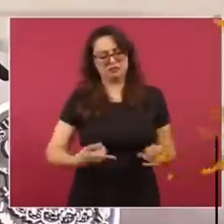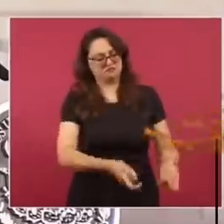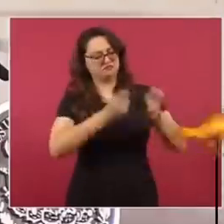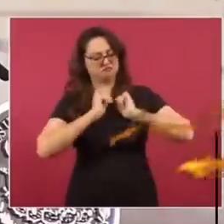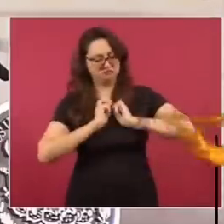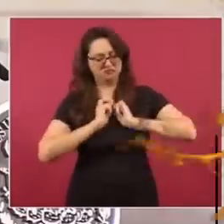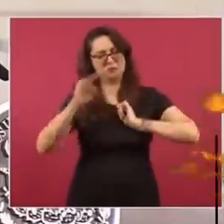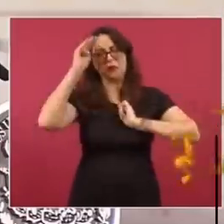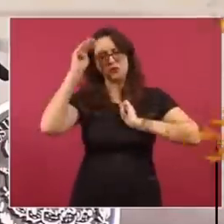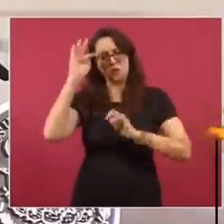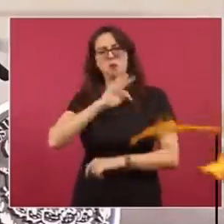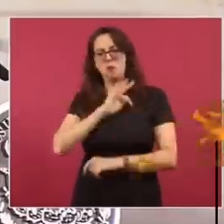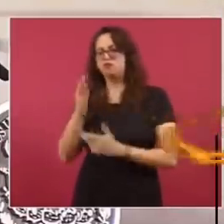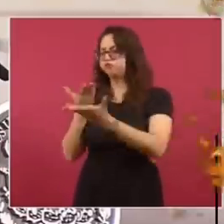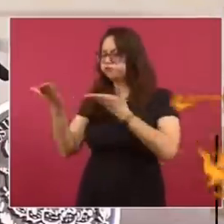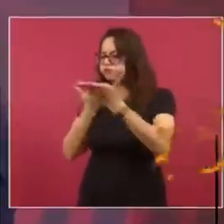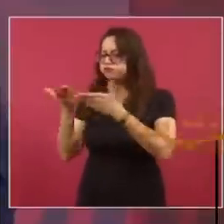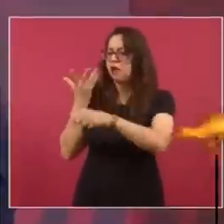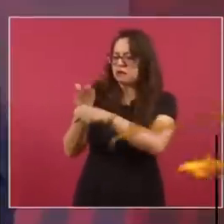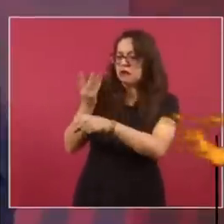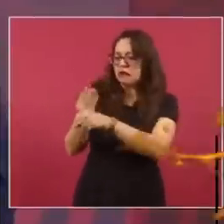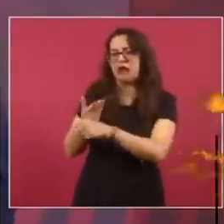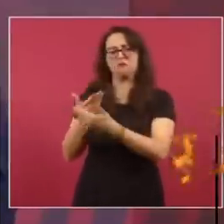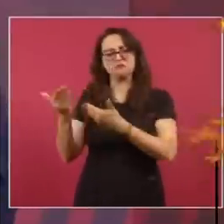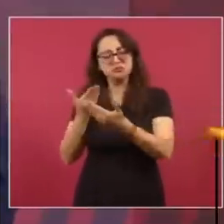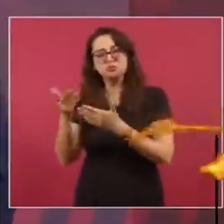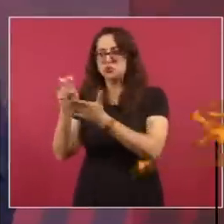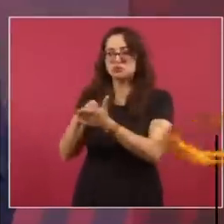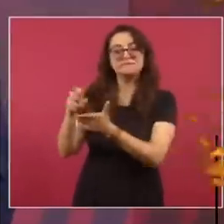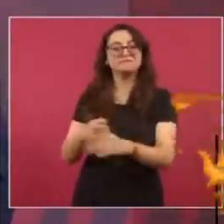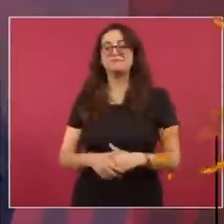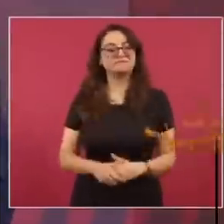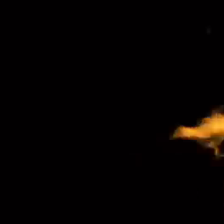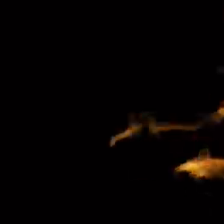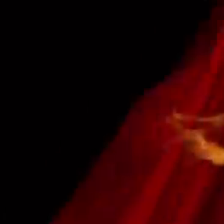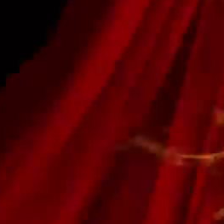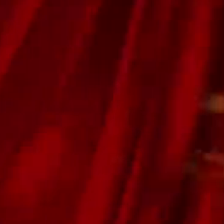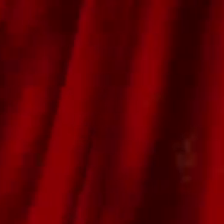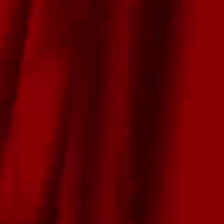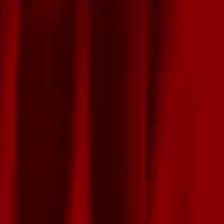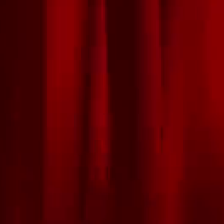Poder Judicial, pero no, está podrido. Hay que llevar a cabo una reforma.